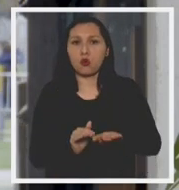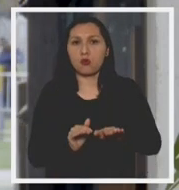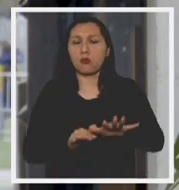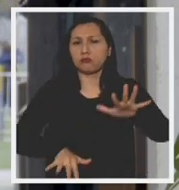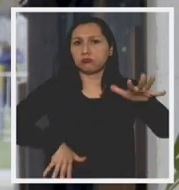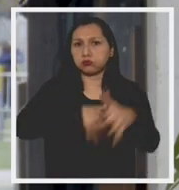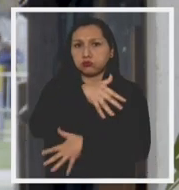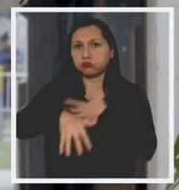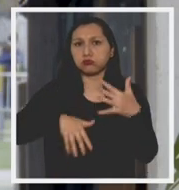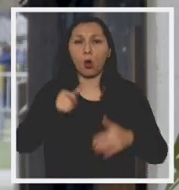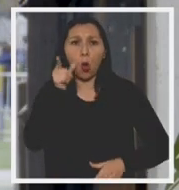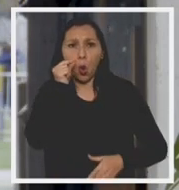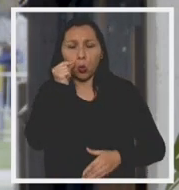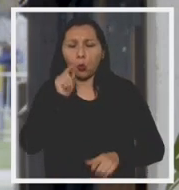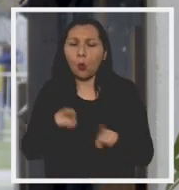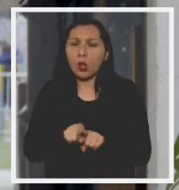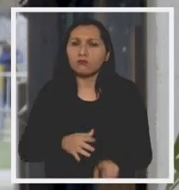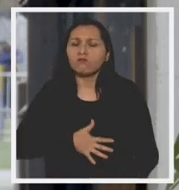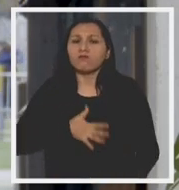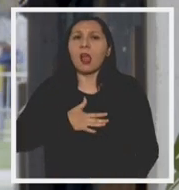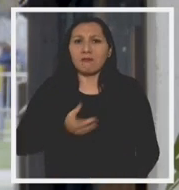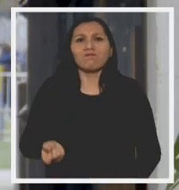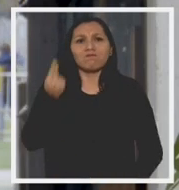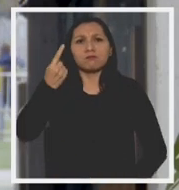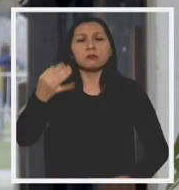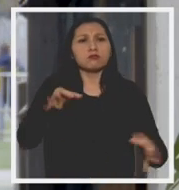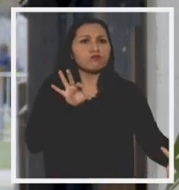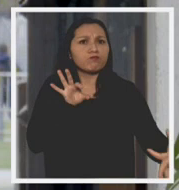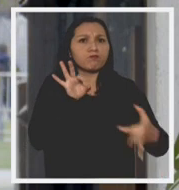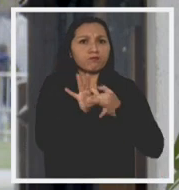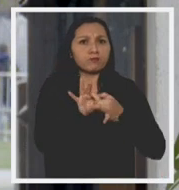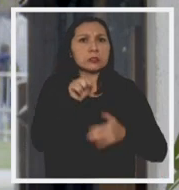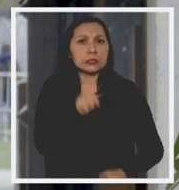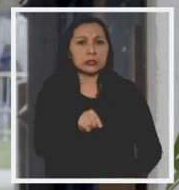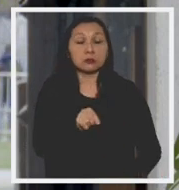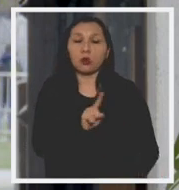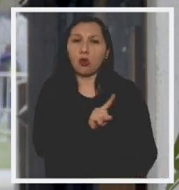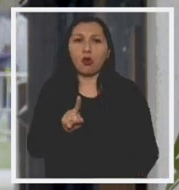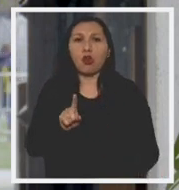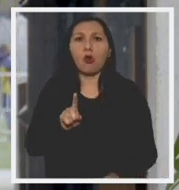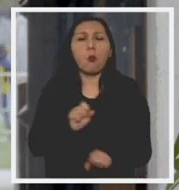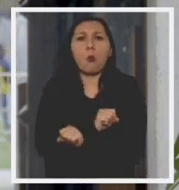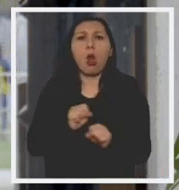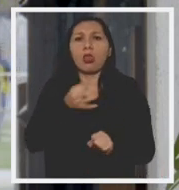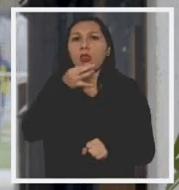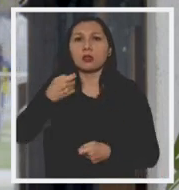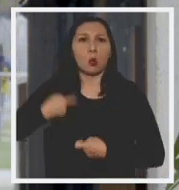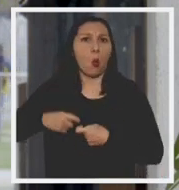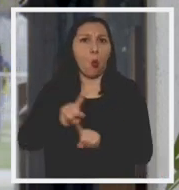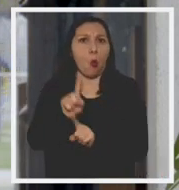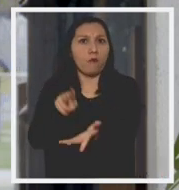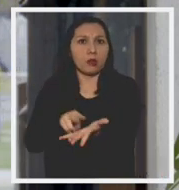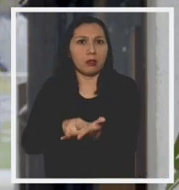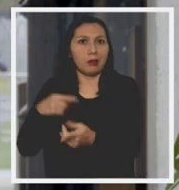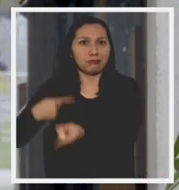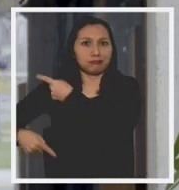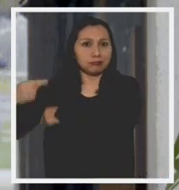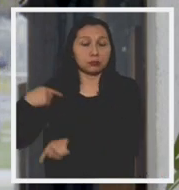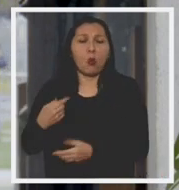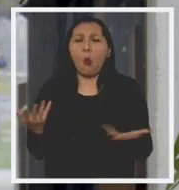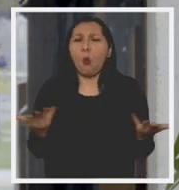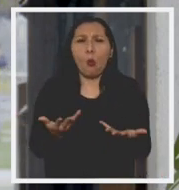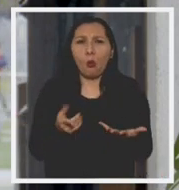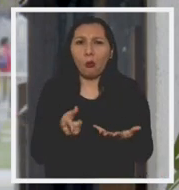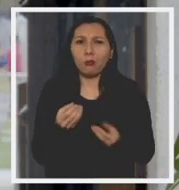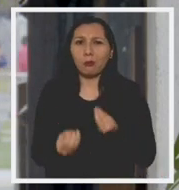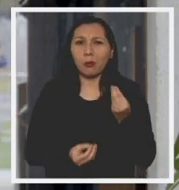el estallido social y se sintió interpretado por este. No pretendamos negar la historia. ¿Cómo pudo pasar